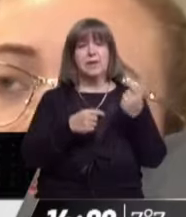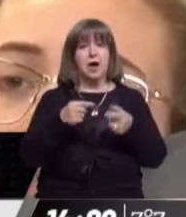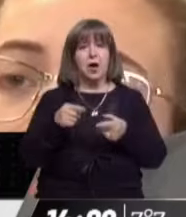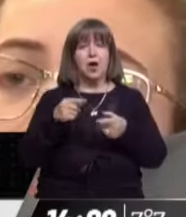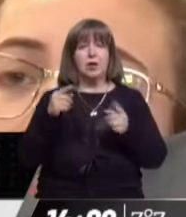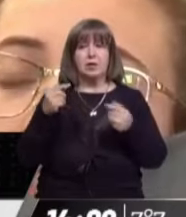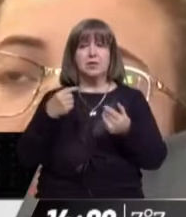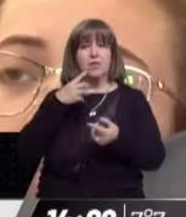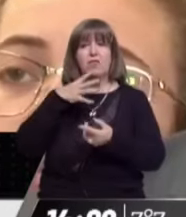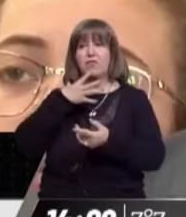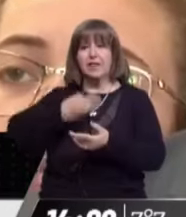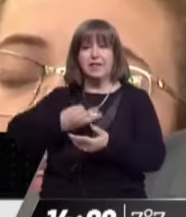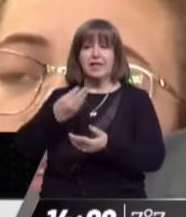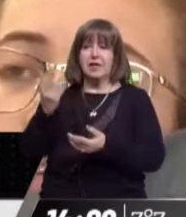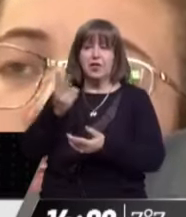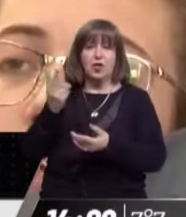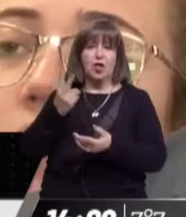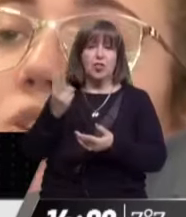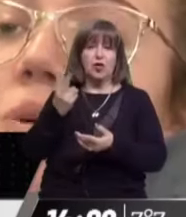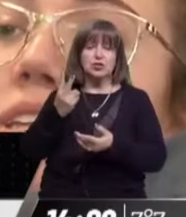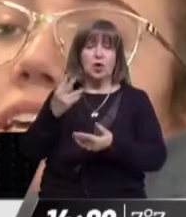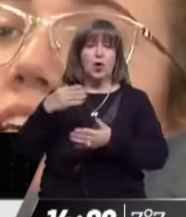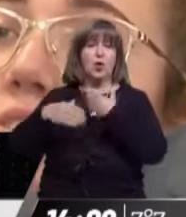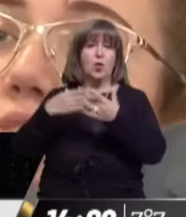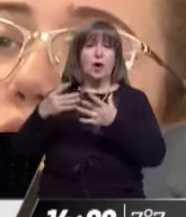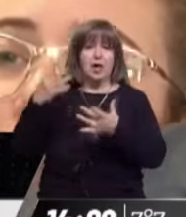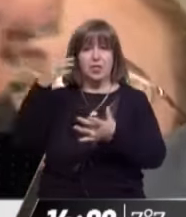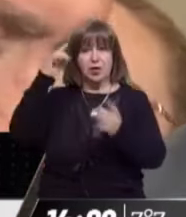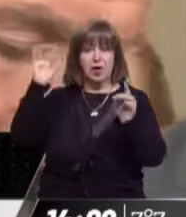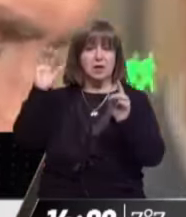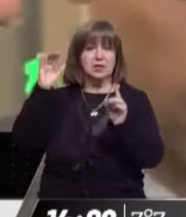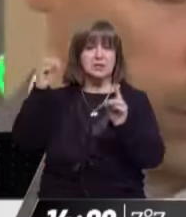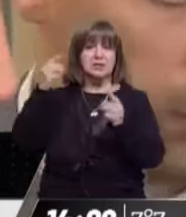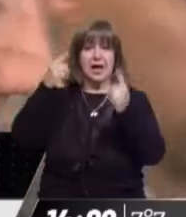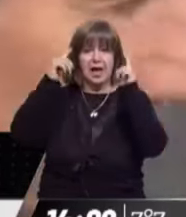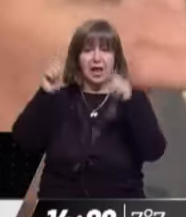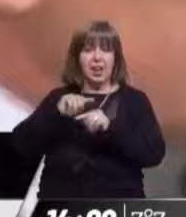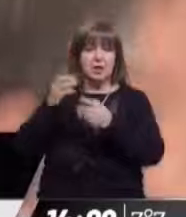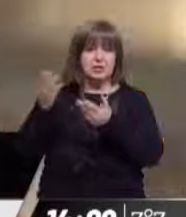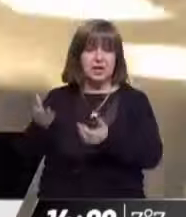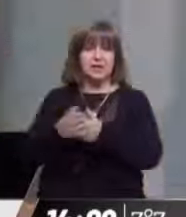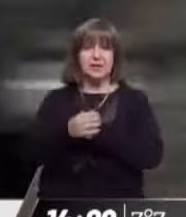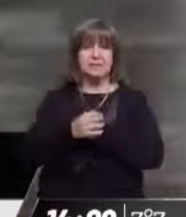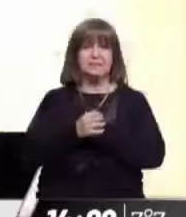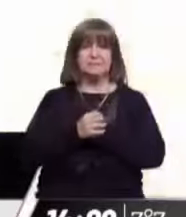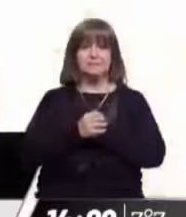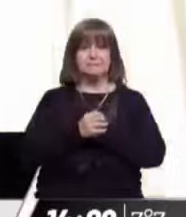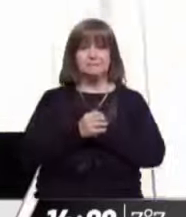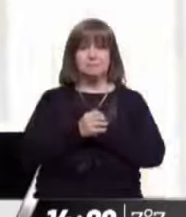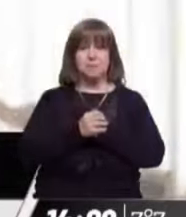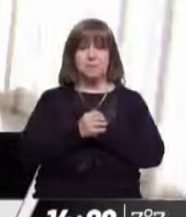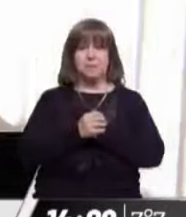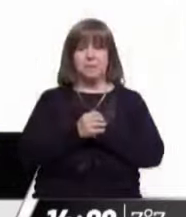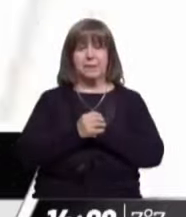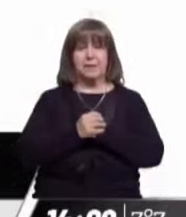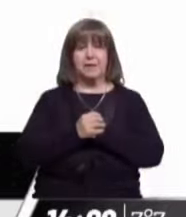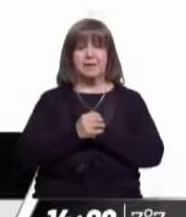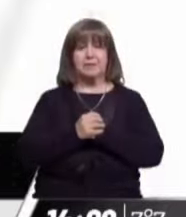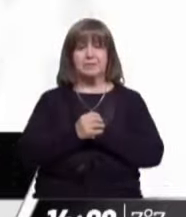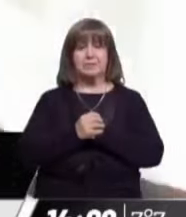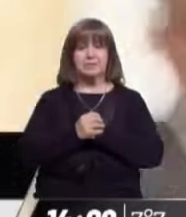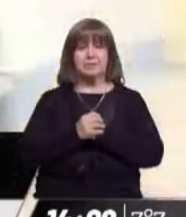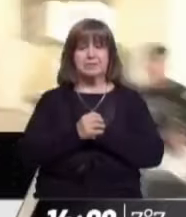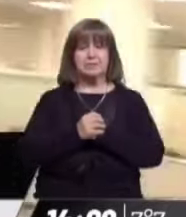la inocencia de los dos jugadores franceses. ¿Qué pasa con la pericia psiquiátrica de la denunciante? Ya está. Gracias. ¿Que no le dicten la prisión